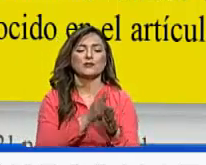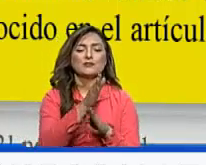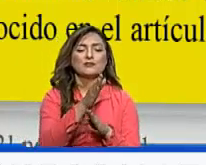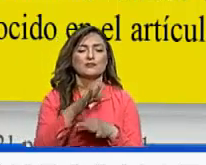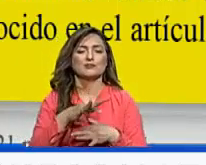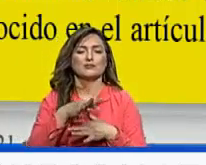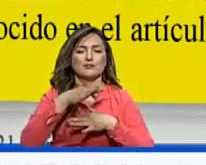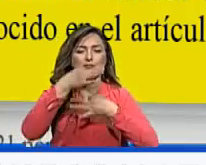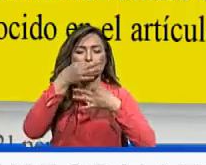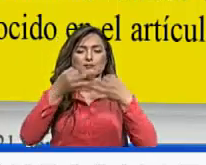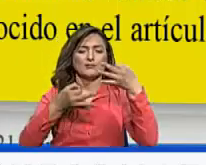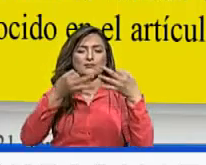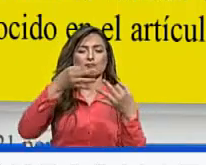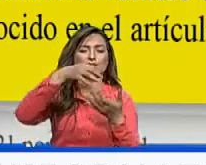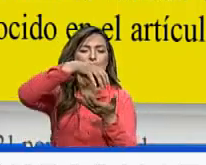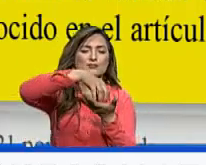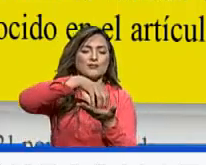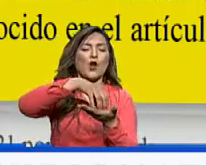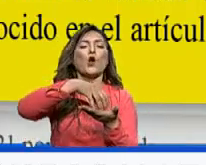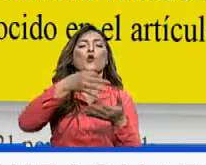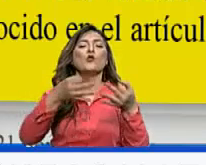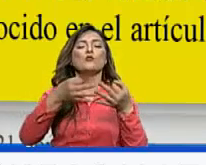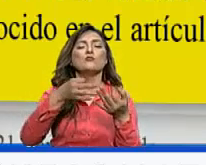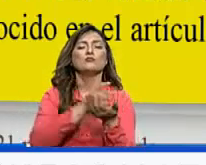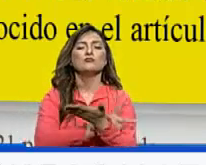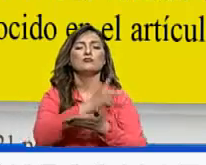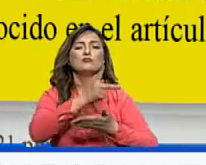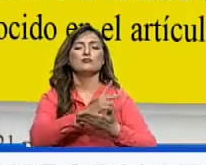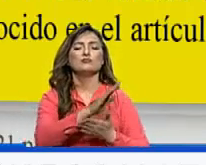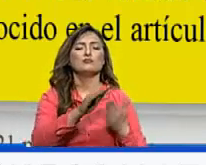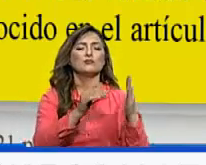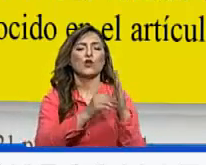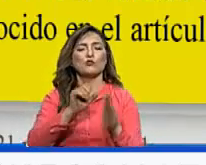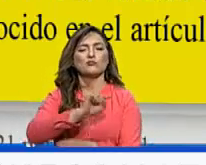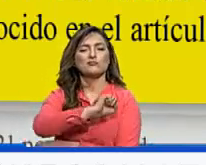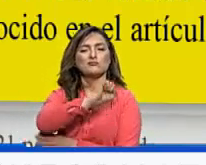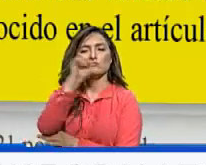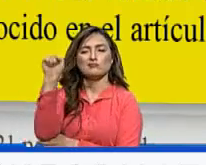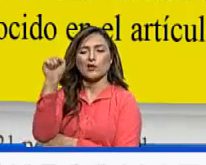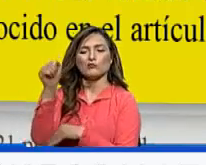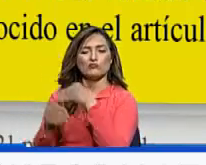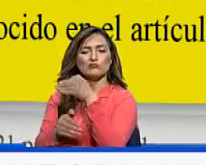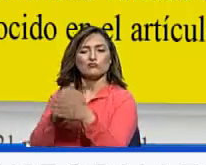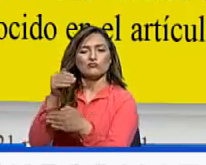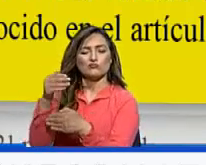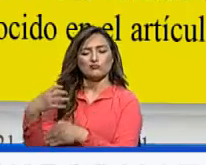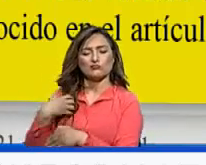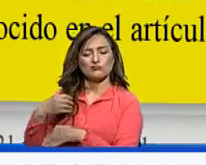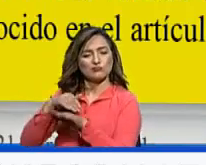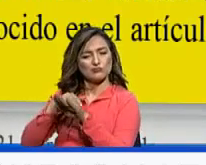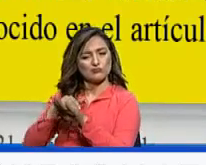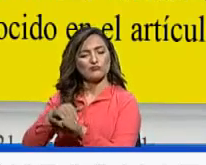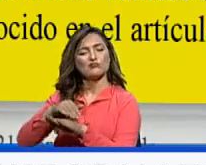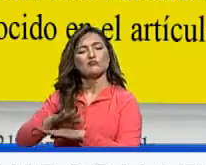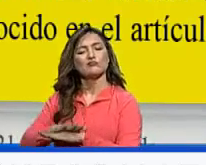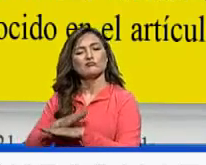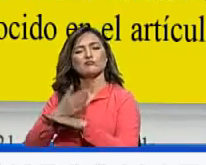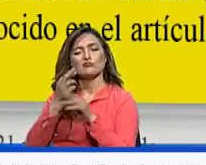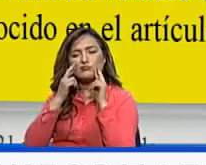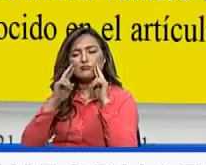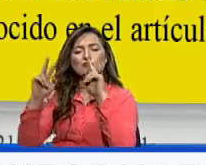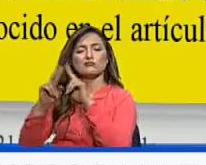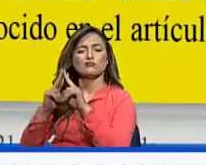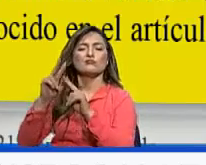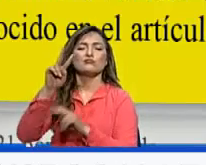y Mercantil de la Corte Provincial de Justicia de Pichincha vulneró el derecho al debido proceso en la garantía de motivación reconocida